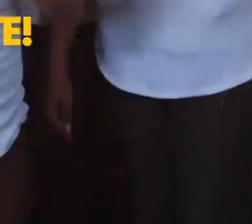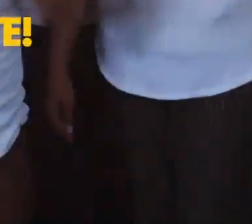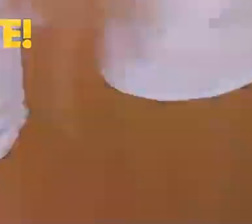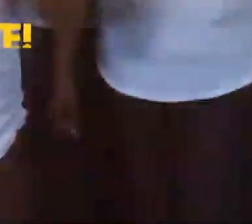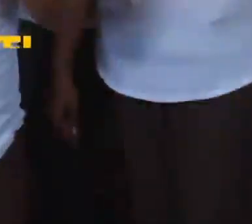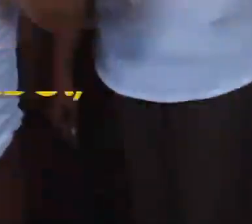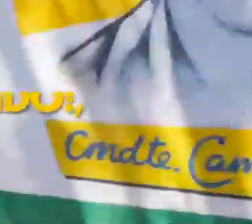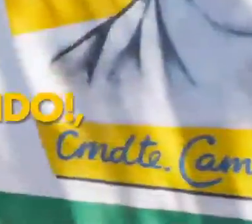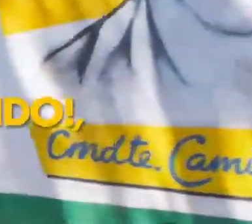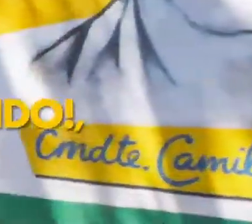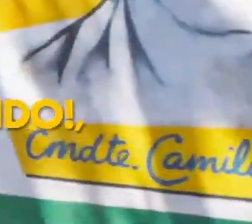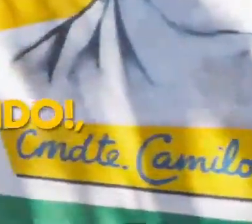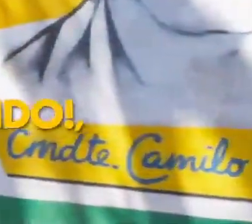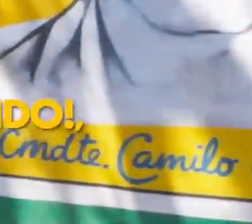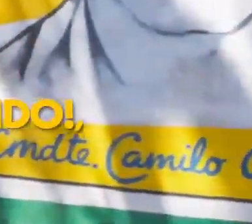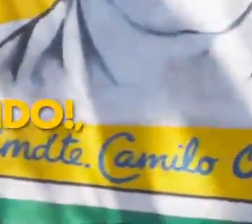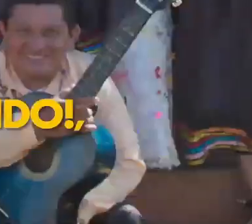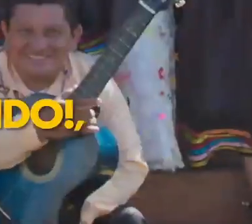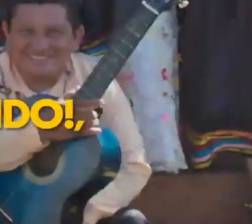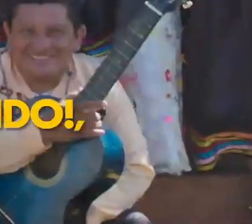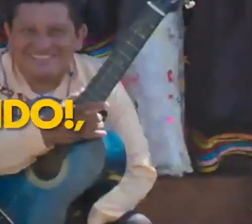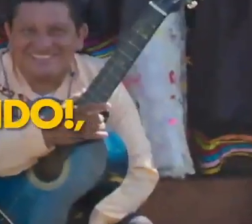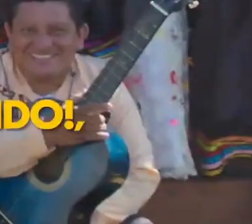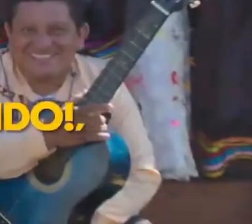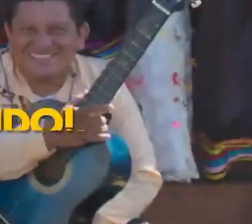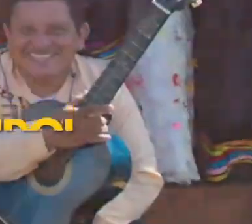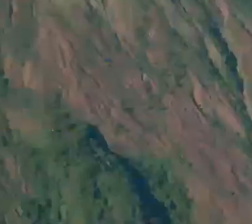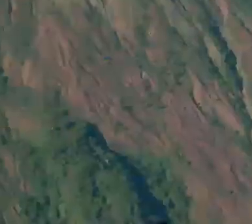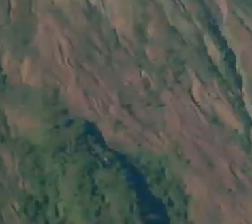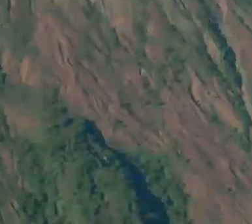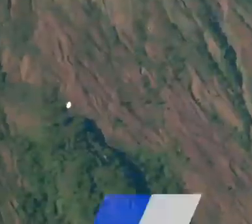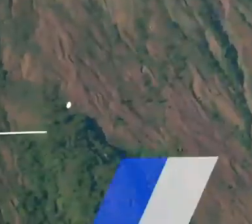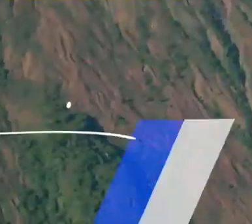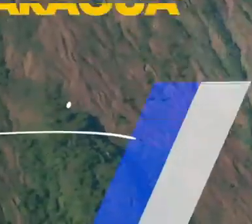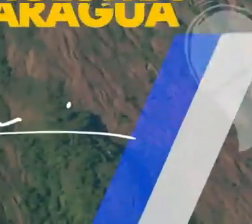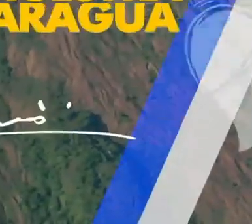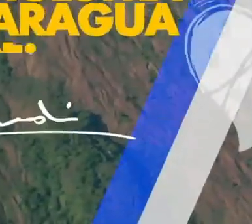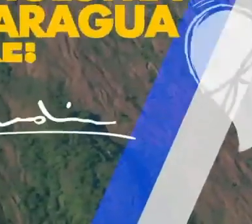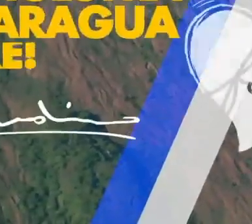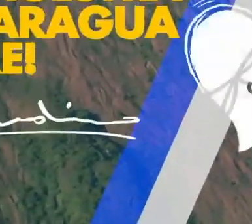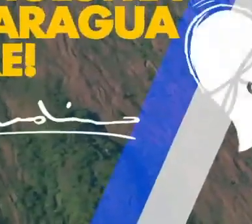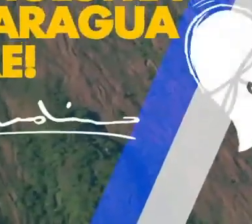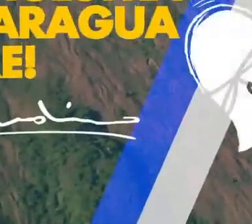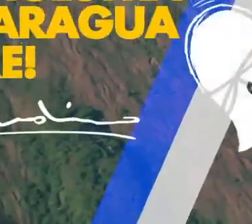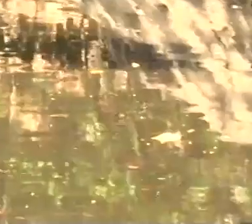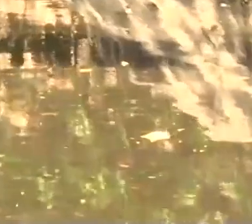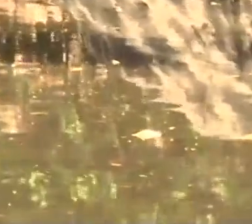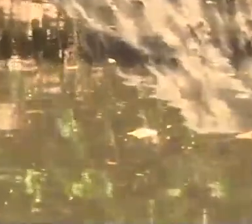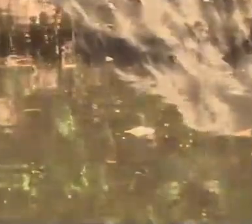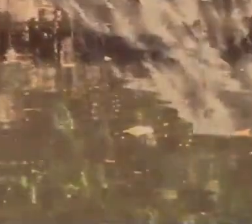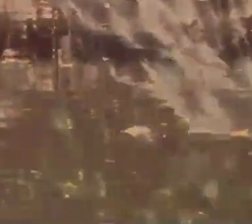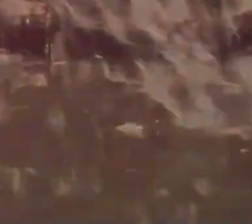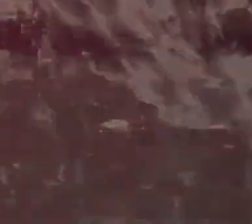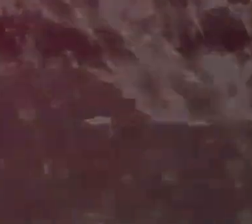vamos adelante. Seguiremos venciendo Monimbo aquí en nuestra Nicaragua libre.